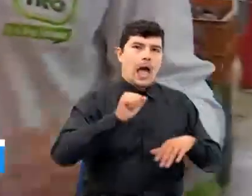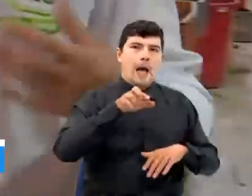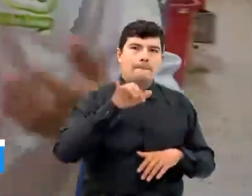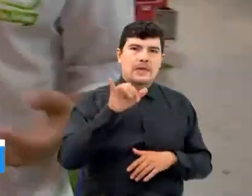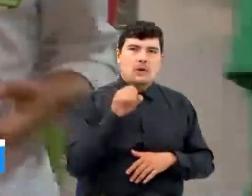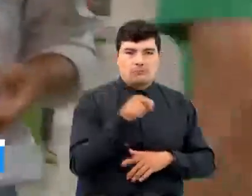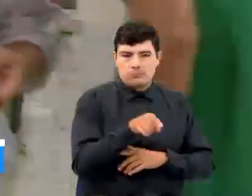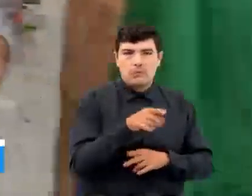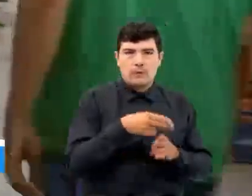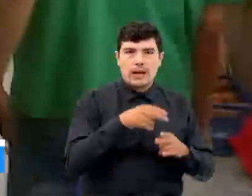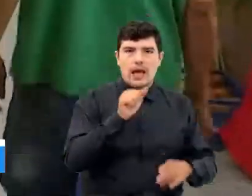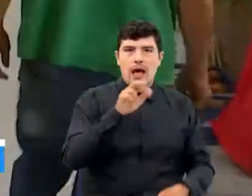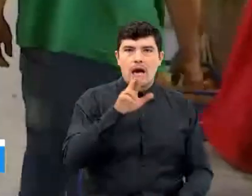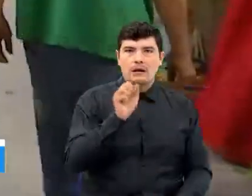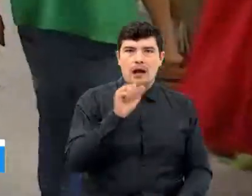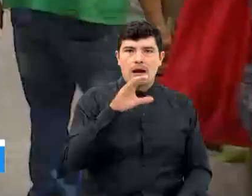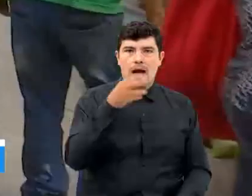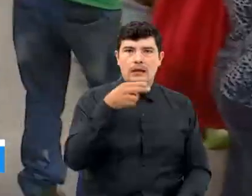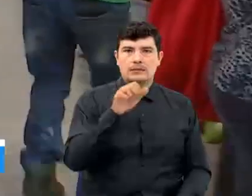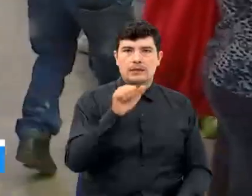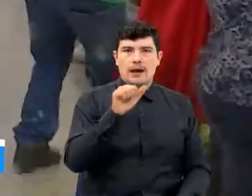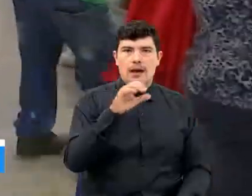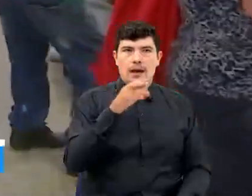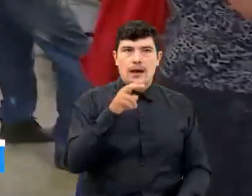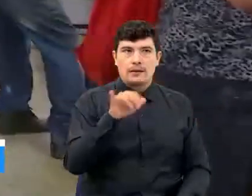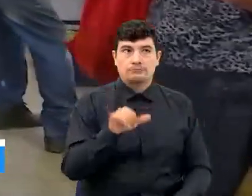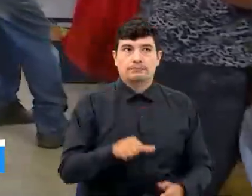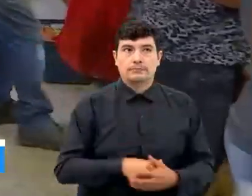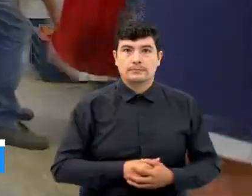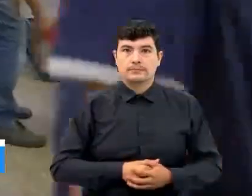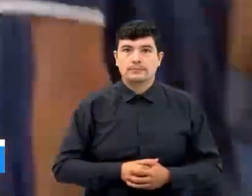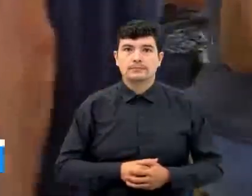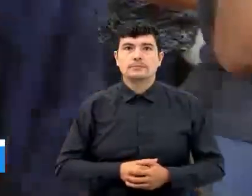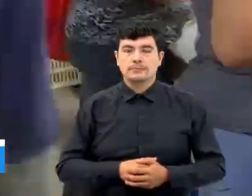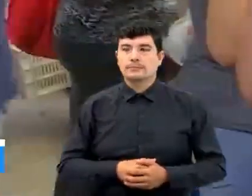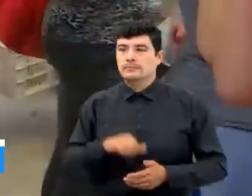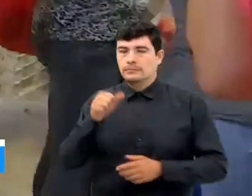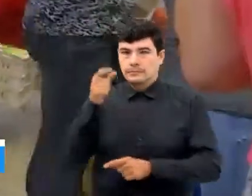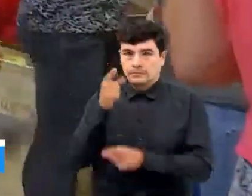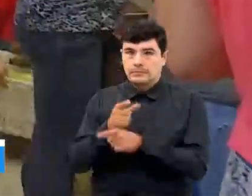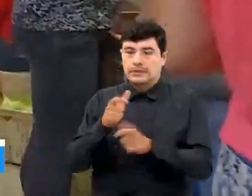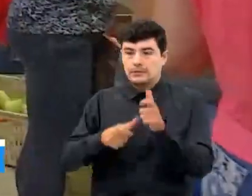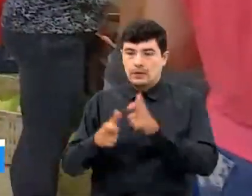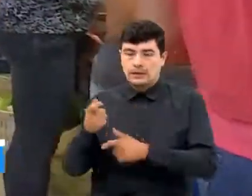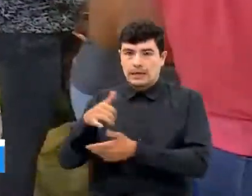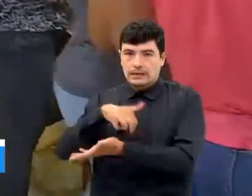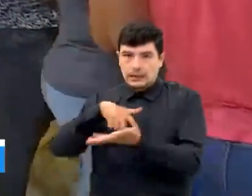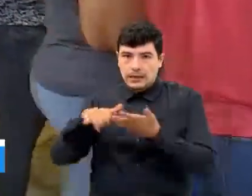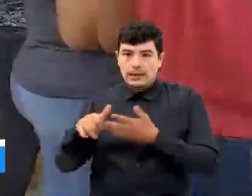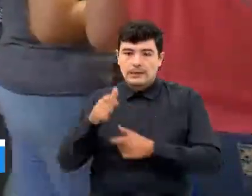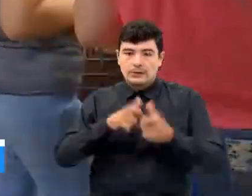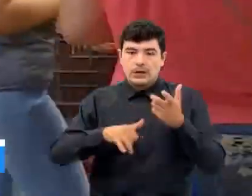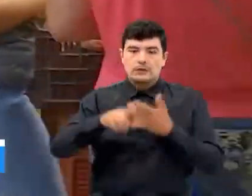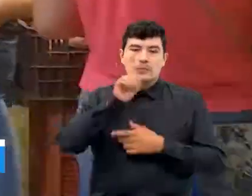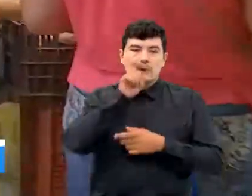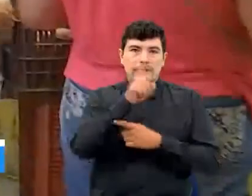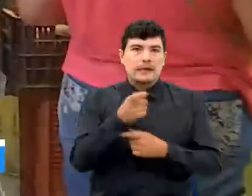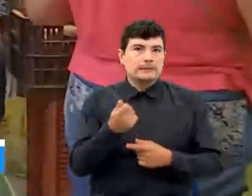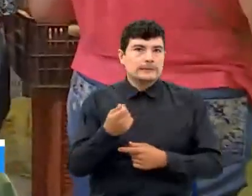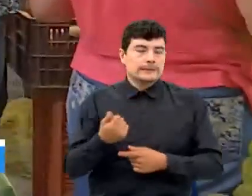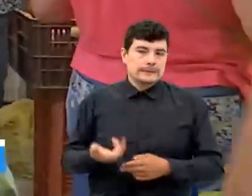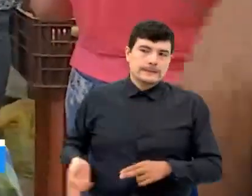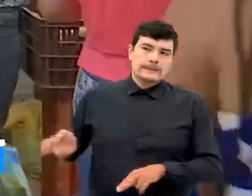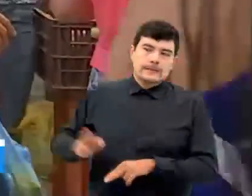Hay preocupación también para los comerciantes y también para el bolsillo de los bumangueses y los santanderianos, que tienen que sacar más de su bolsillo,